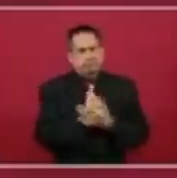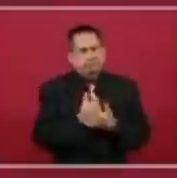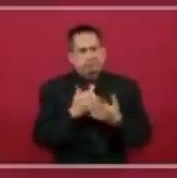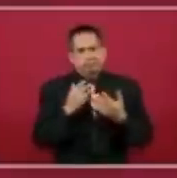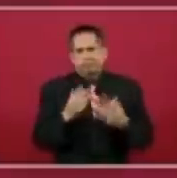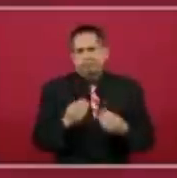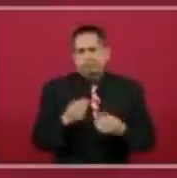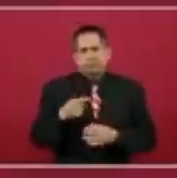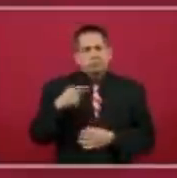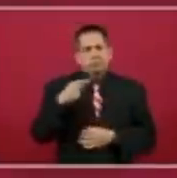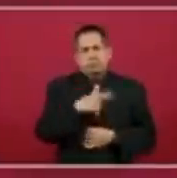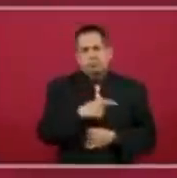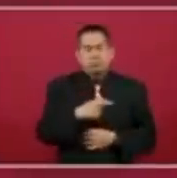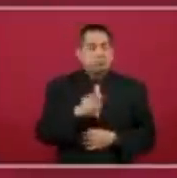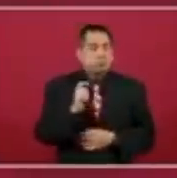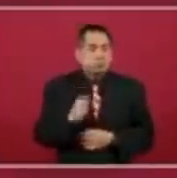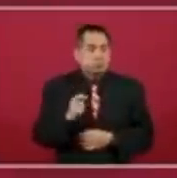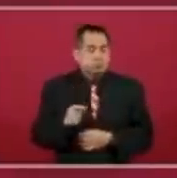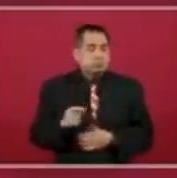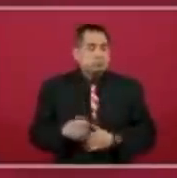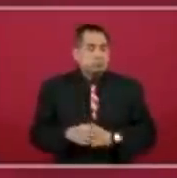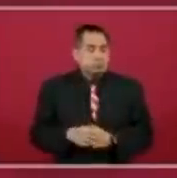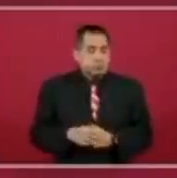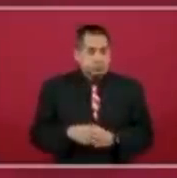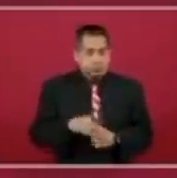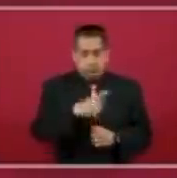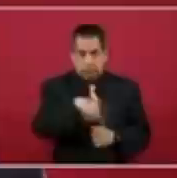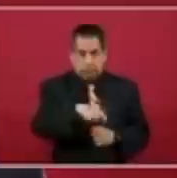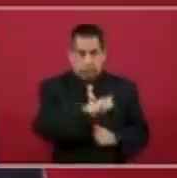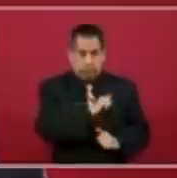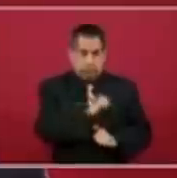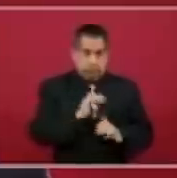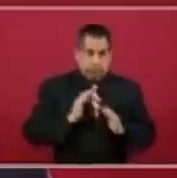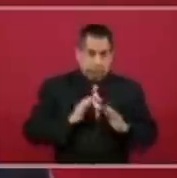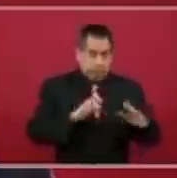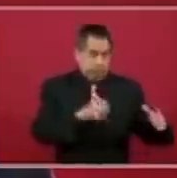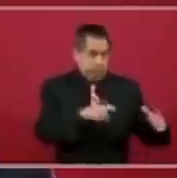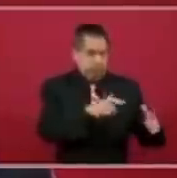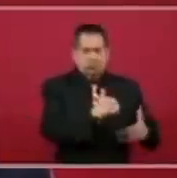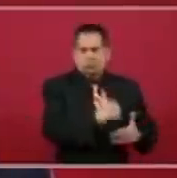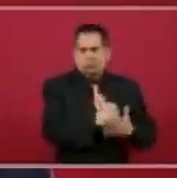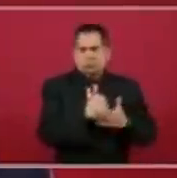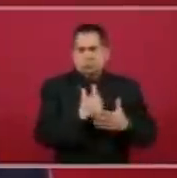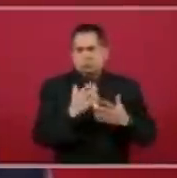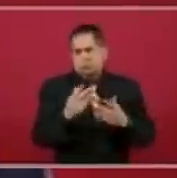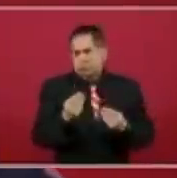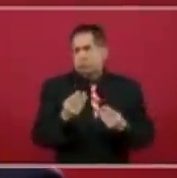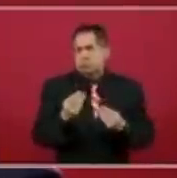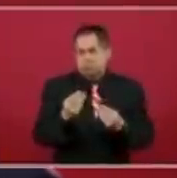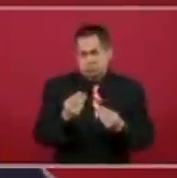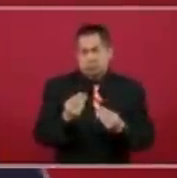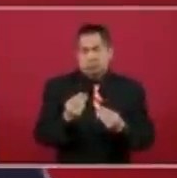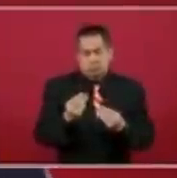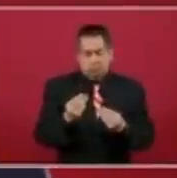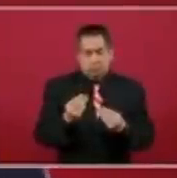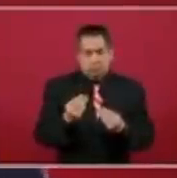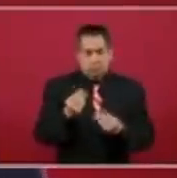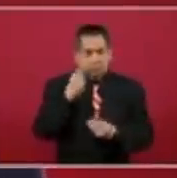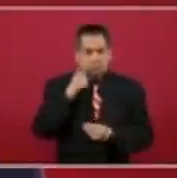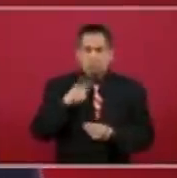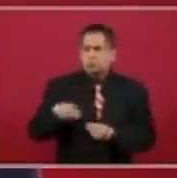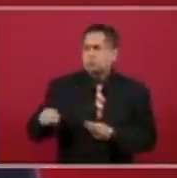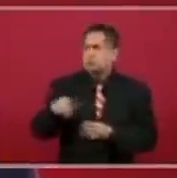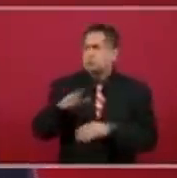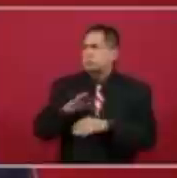institución que puede contribuir mucho para